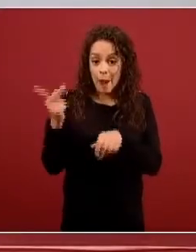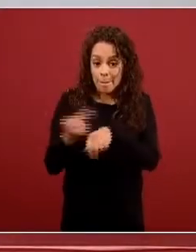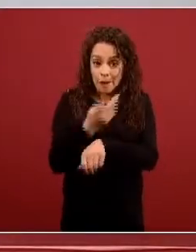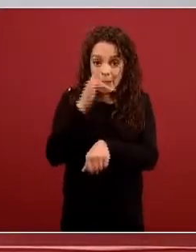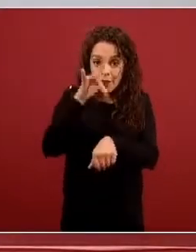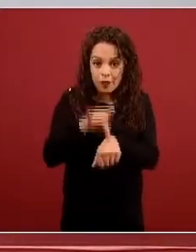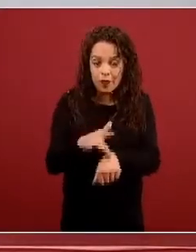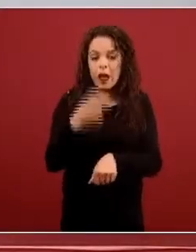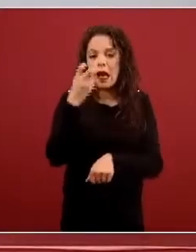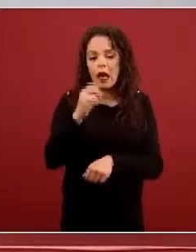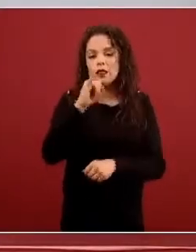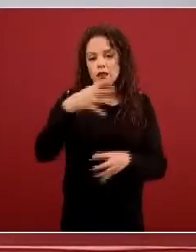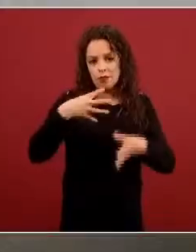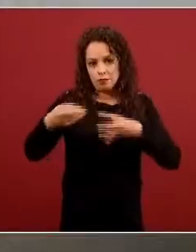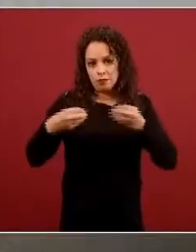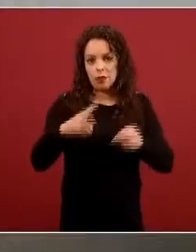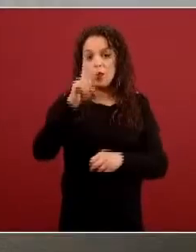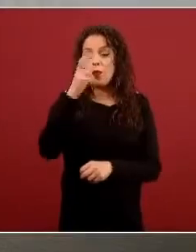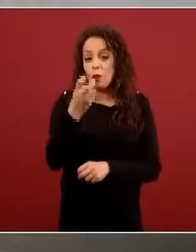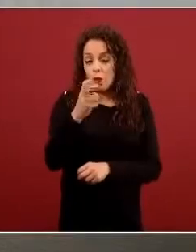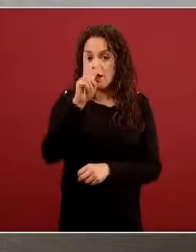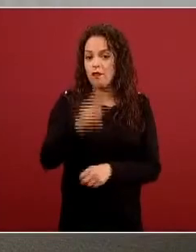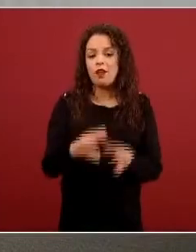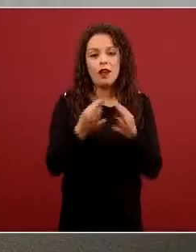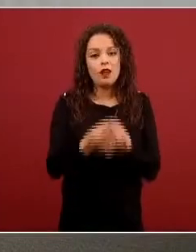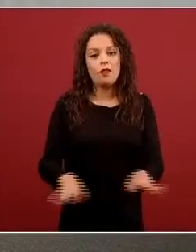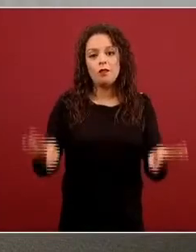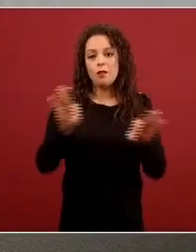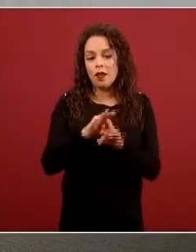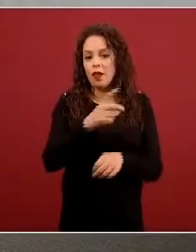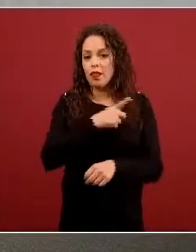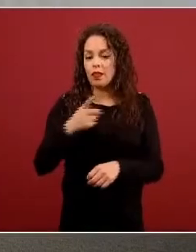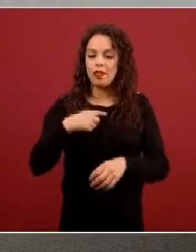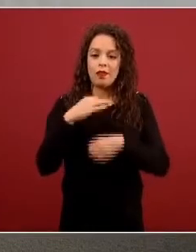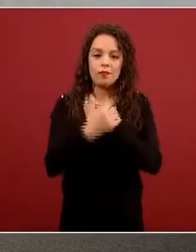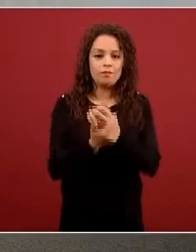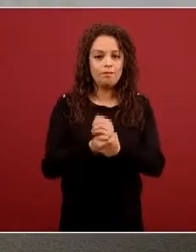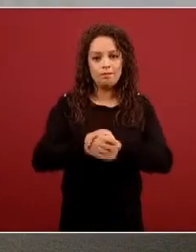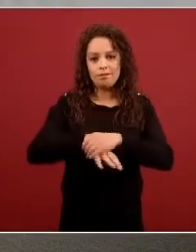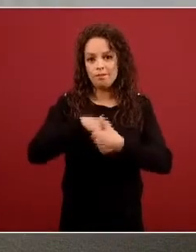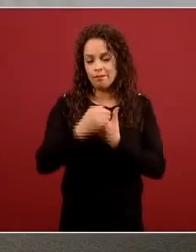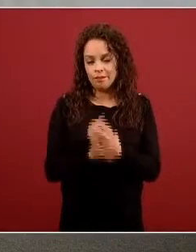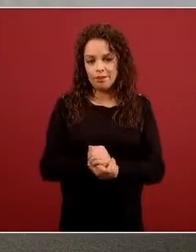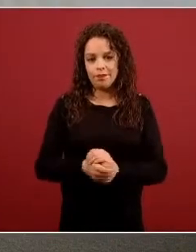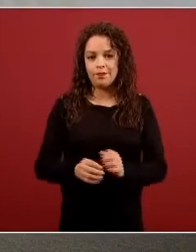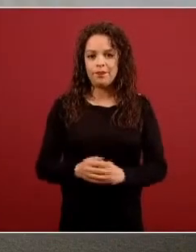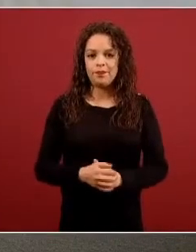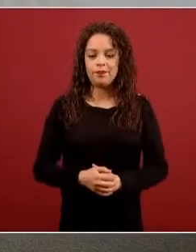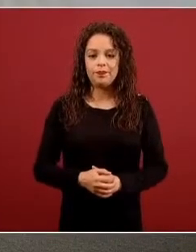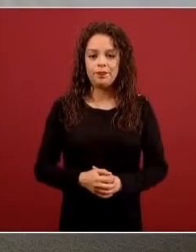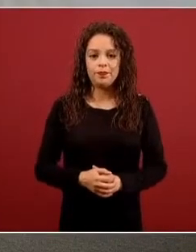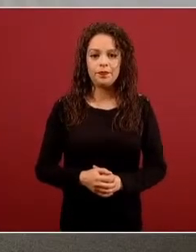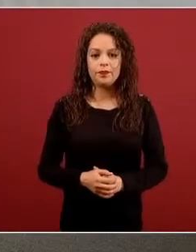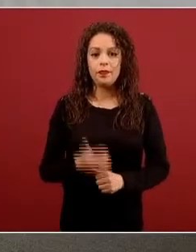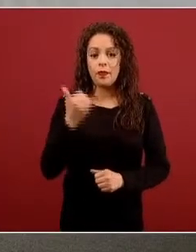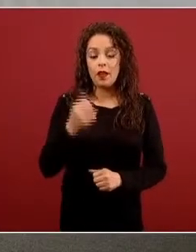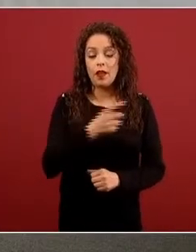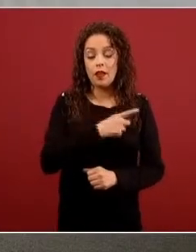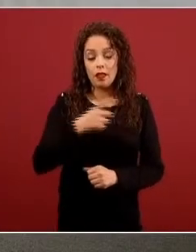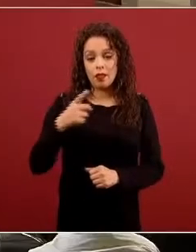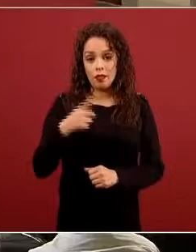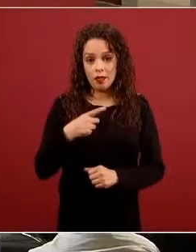de manos es fundamental. Si me pasa la siguiente, por favor. Y finalmente recordar que